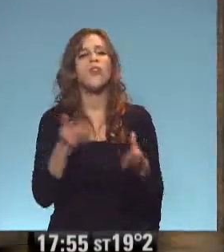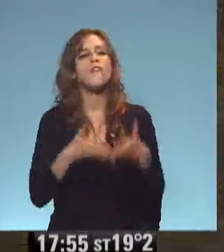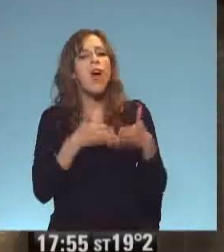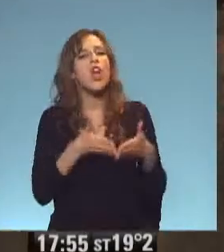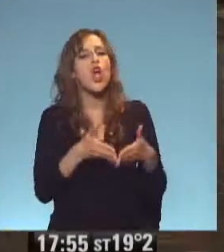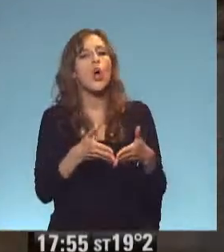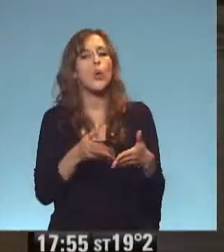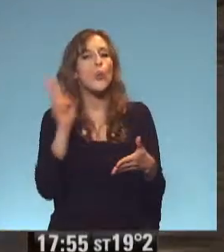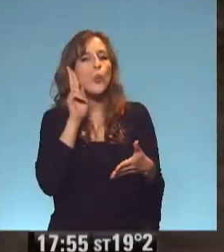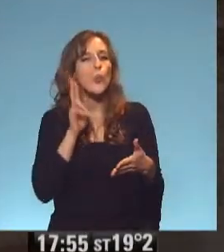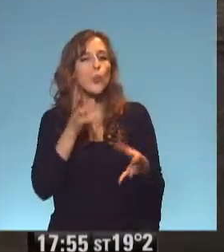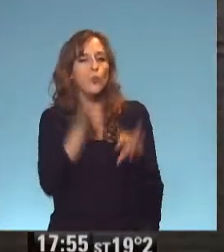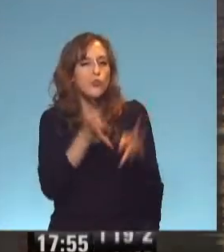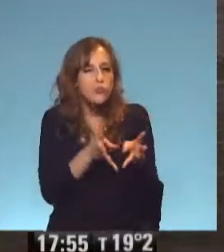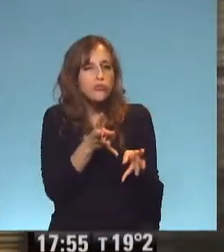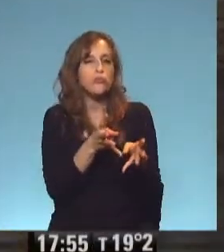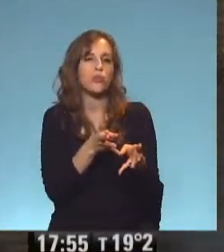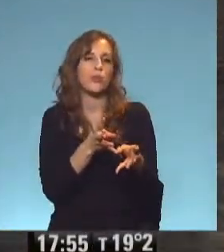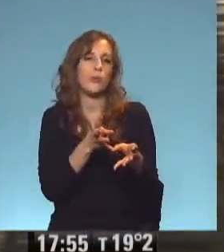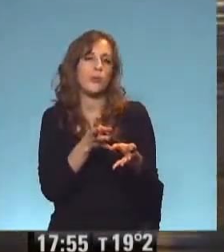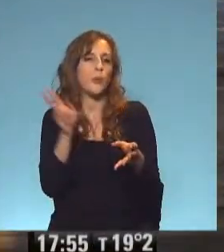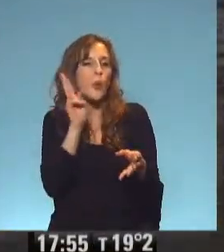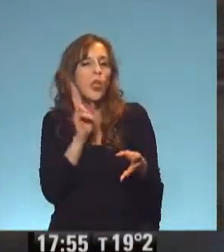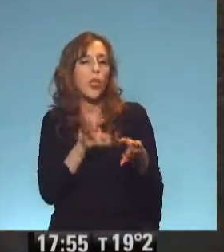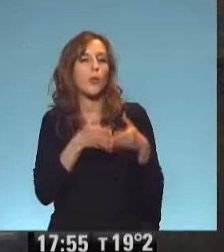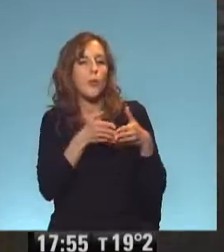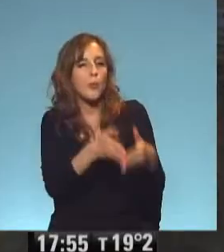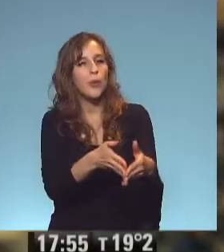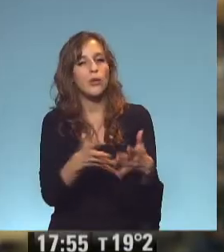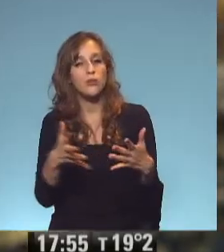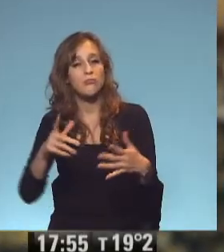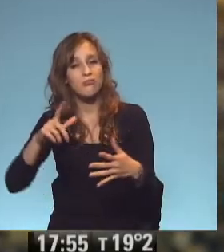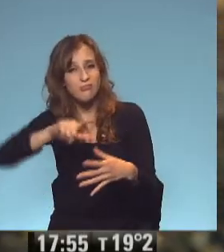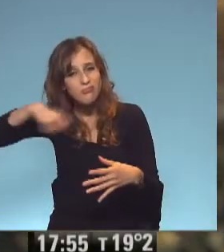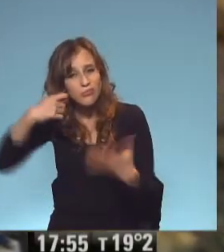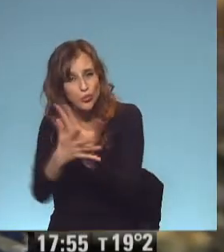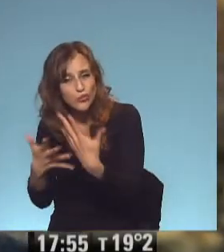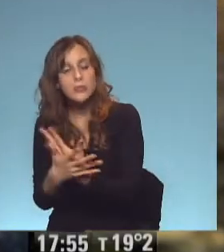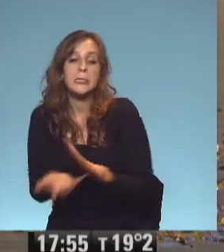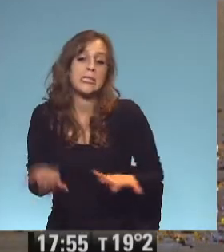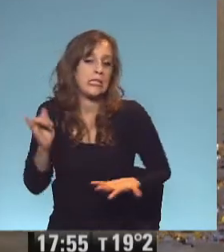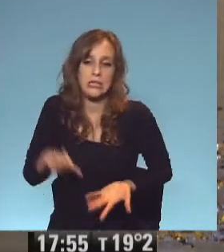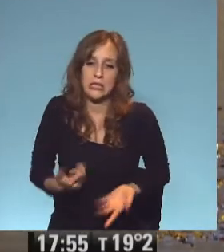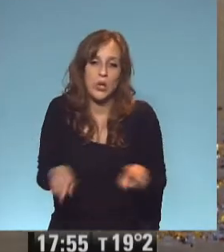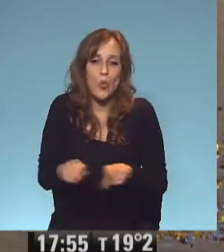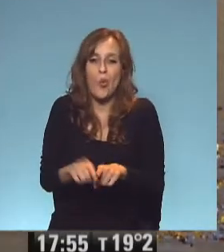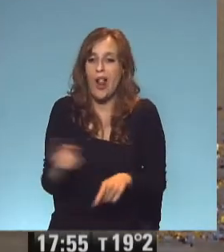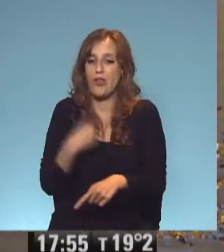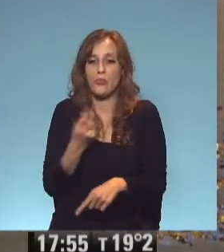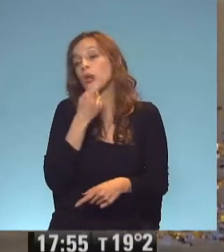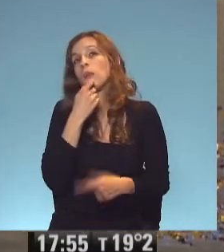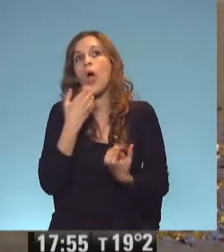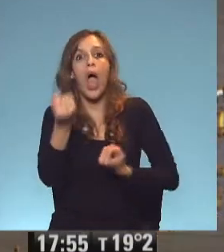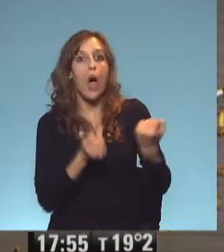a las aves con el motor, las bocinas? Claro, Lola, nos afecta igual que a nosotros. Cuando pasa un auto, nos molesta su